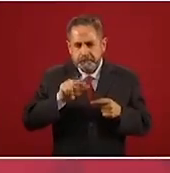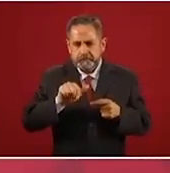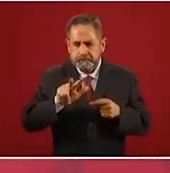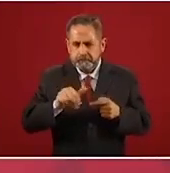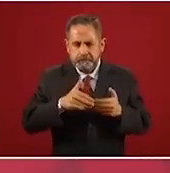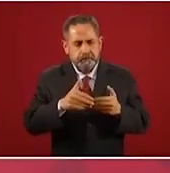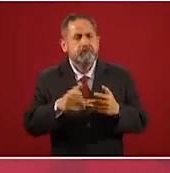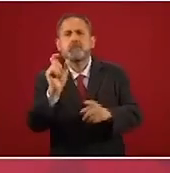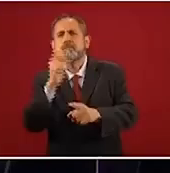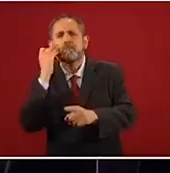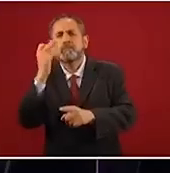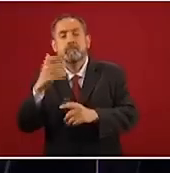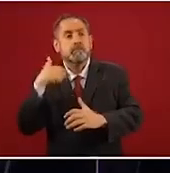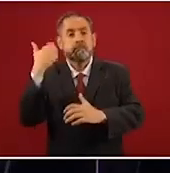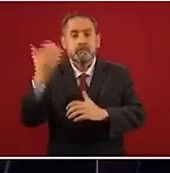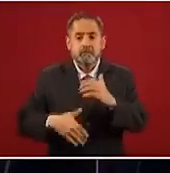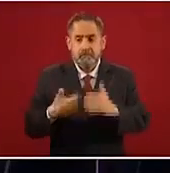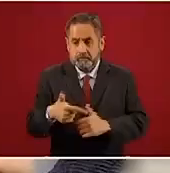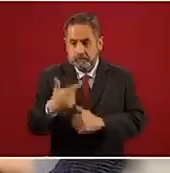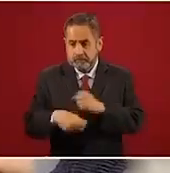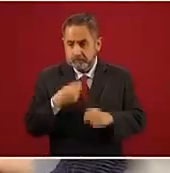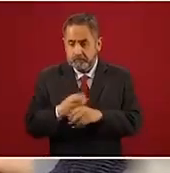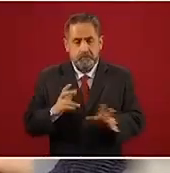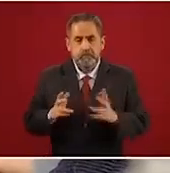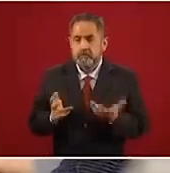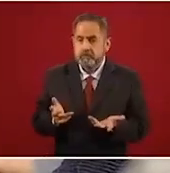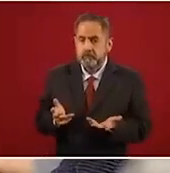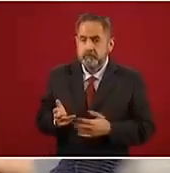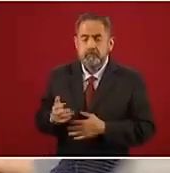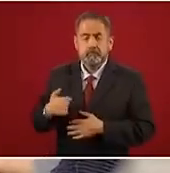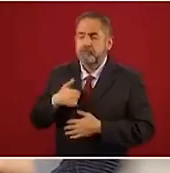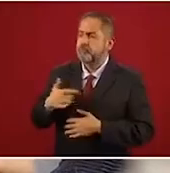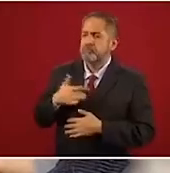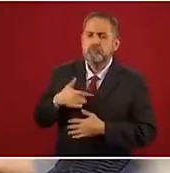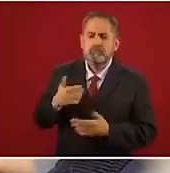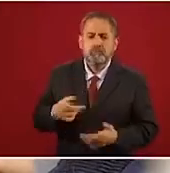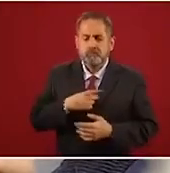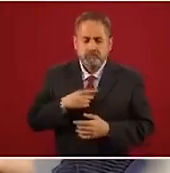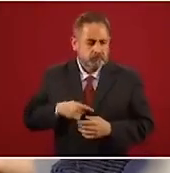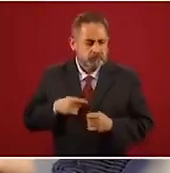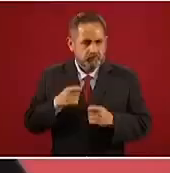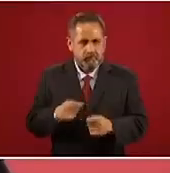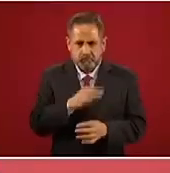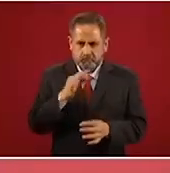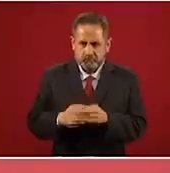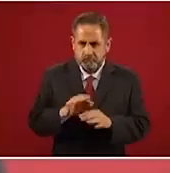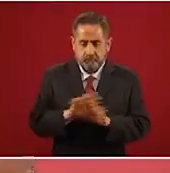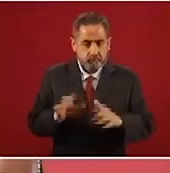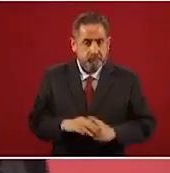¿Cuánto tiempo? ¿De aquí a que termine este año ya? Yo tengo que entregar ya